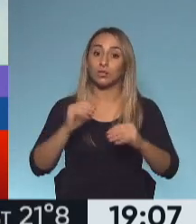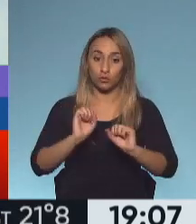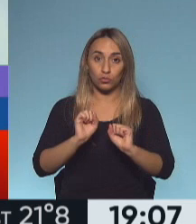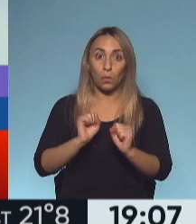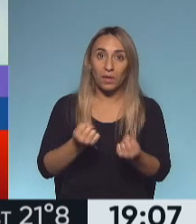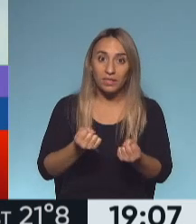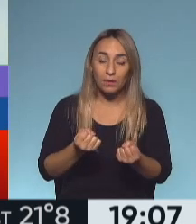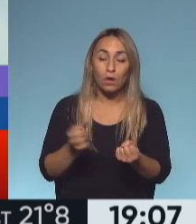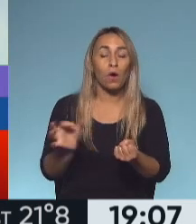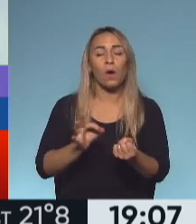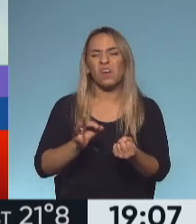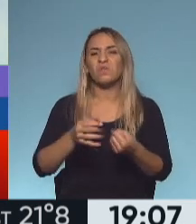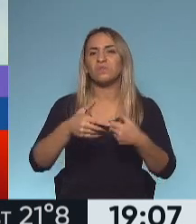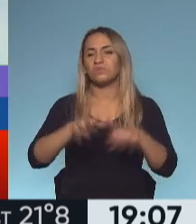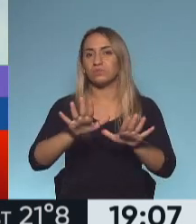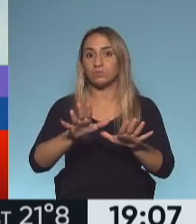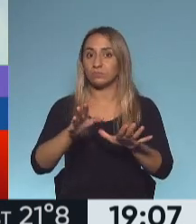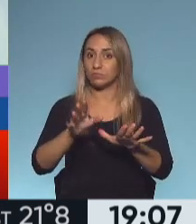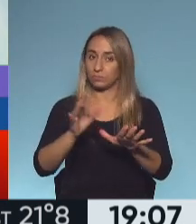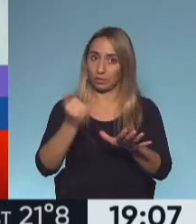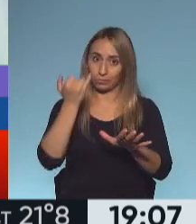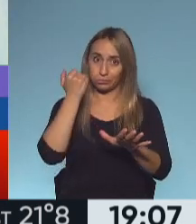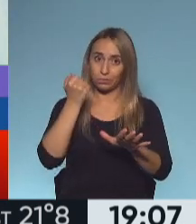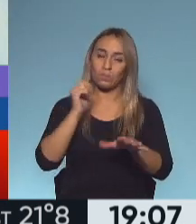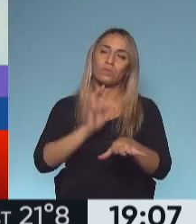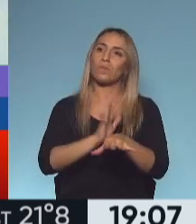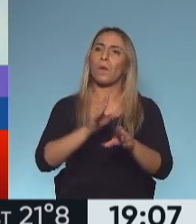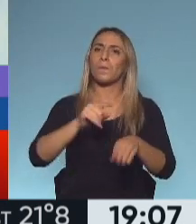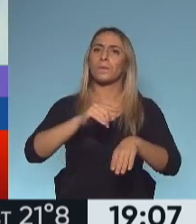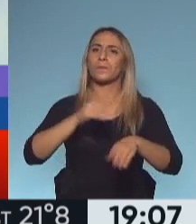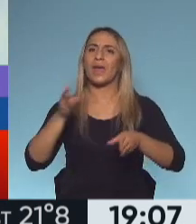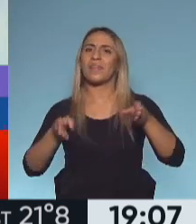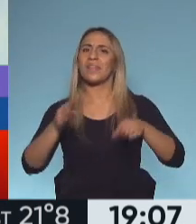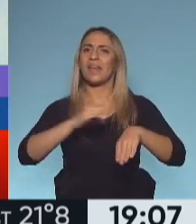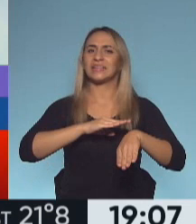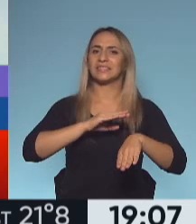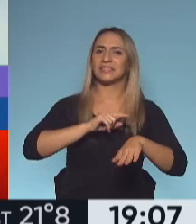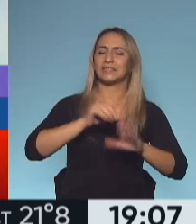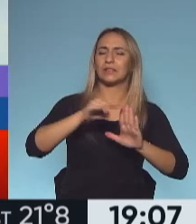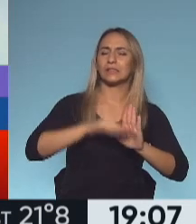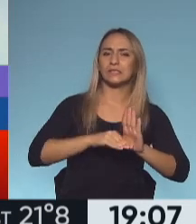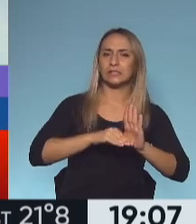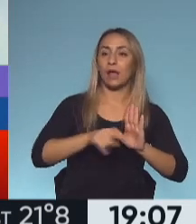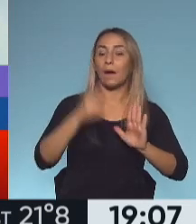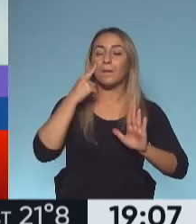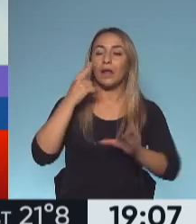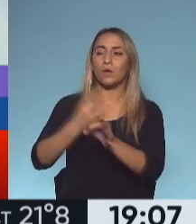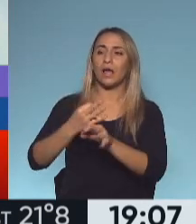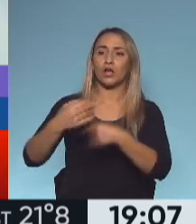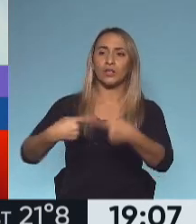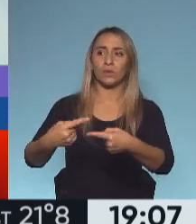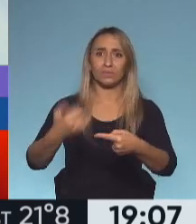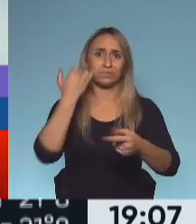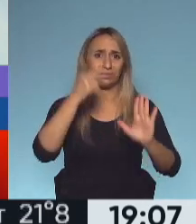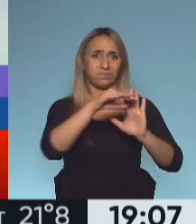de suspenderla o no? Porque los parámetros que hemos puesto para la actividad escolar han sido, diría, violados desde